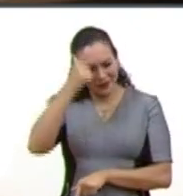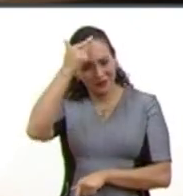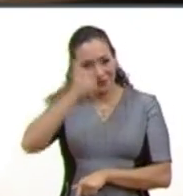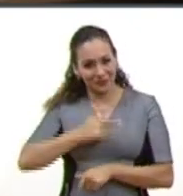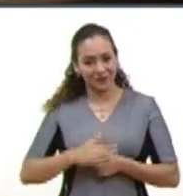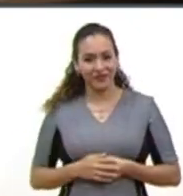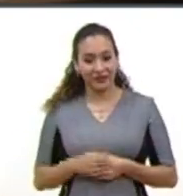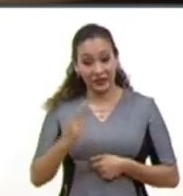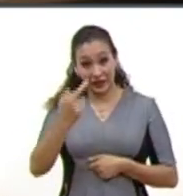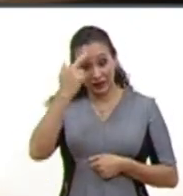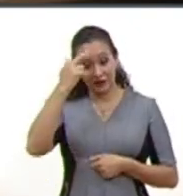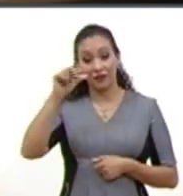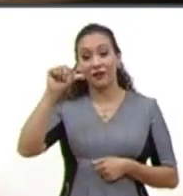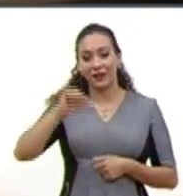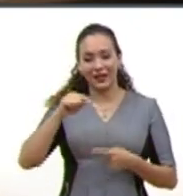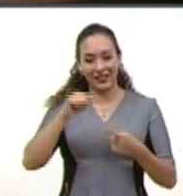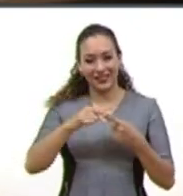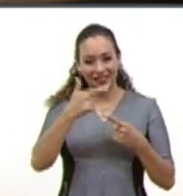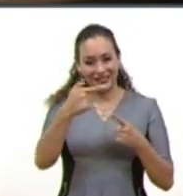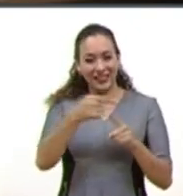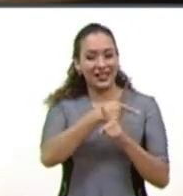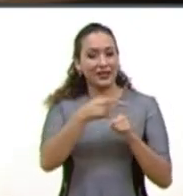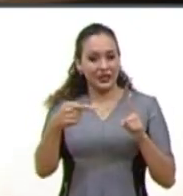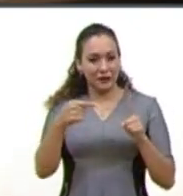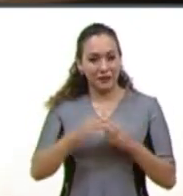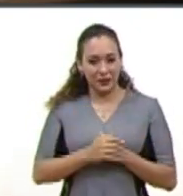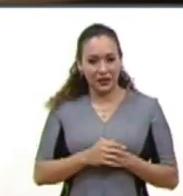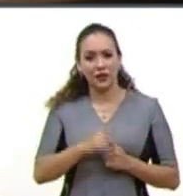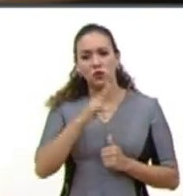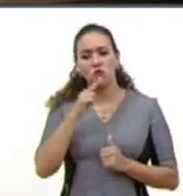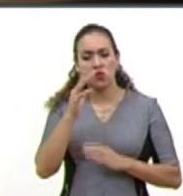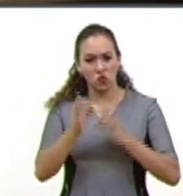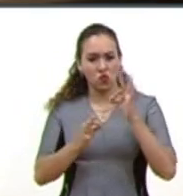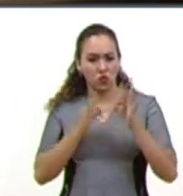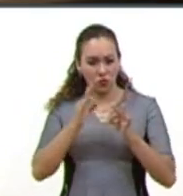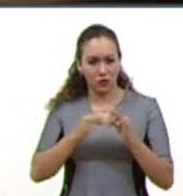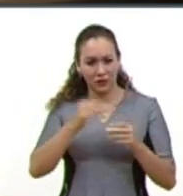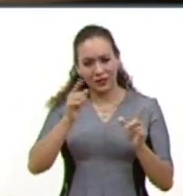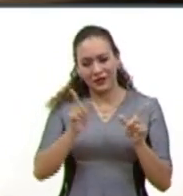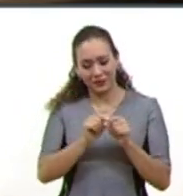Federación. Lo invito a seguir a las 19:30 horas nuestro avance informativo y a las